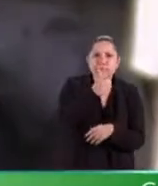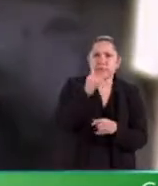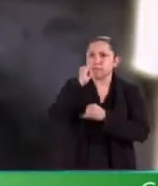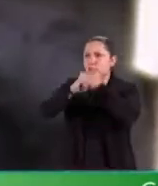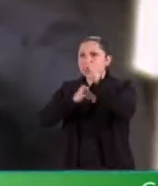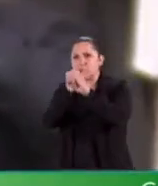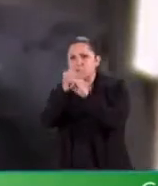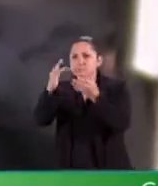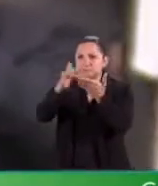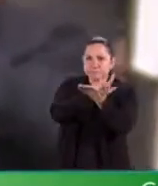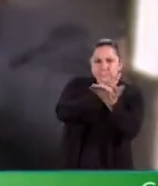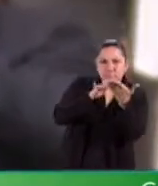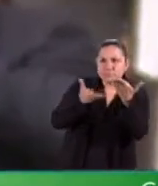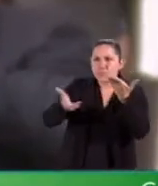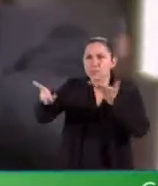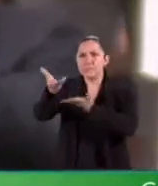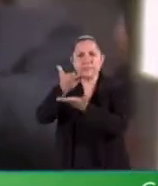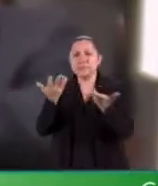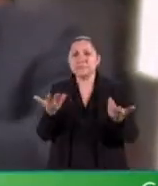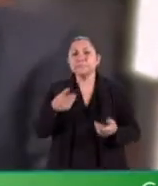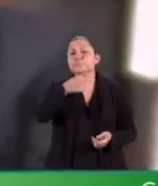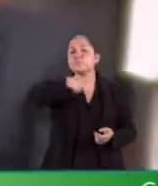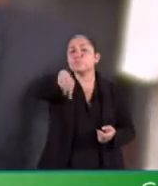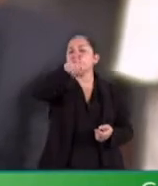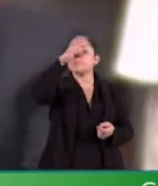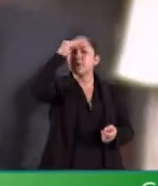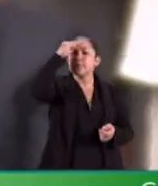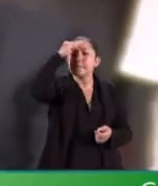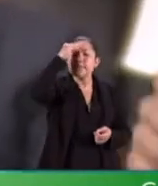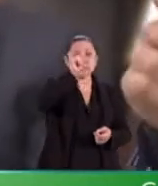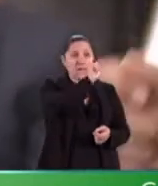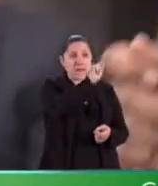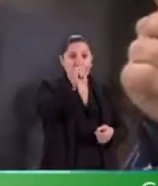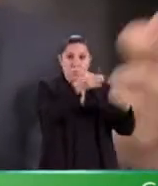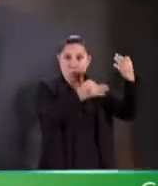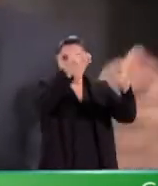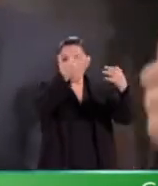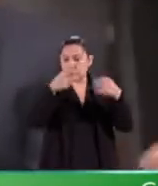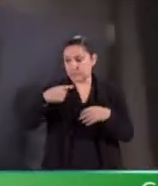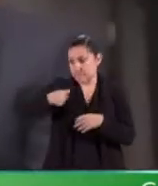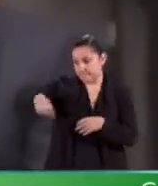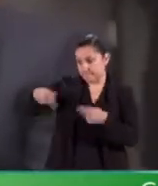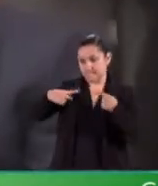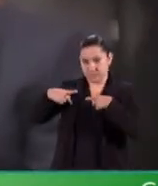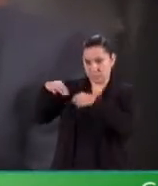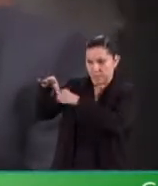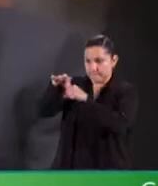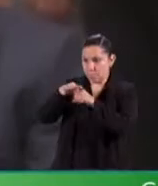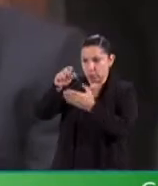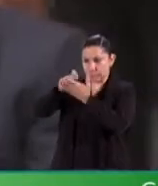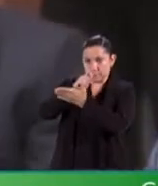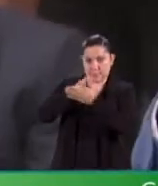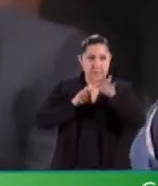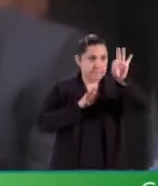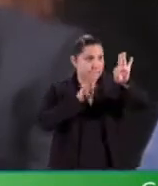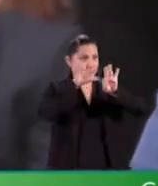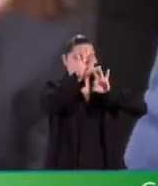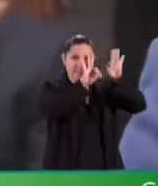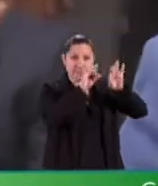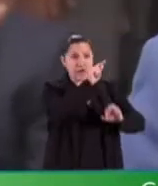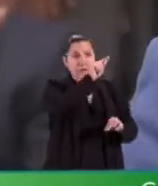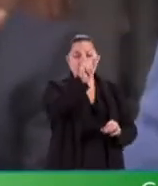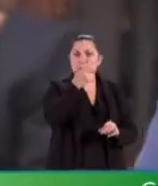electos tendrían más legitimidad al ser votados es una total falacia. Lo que